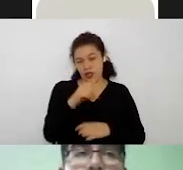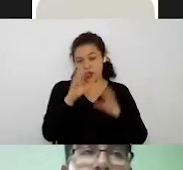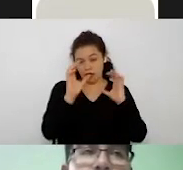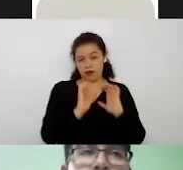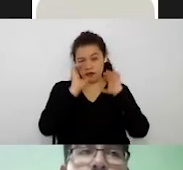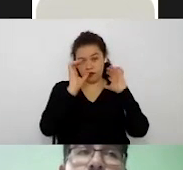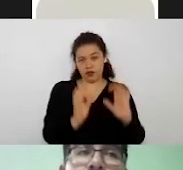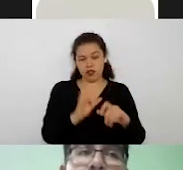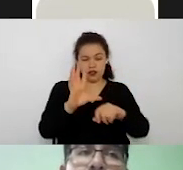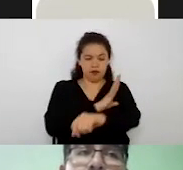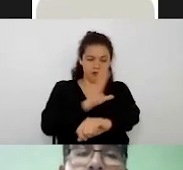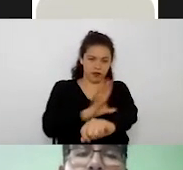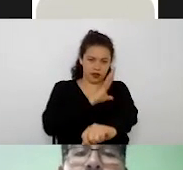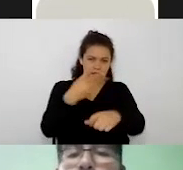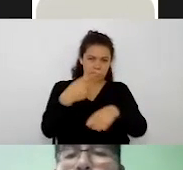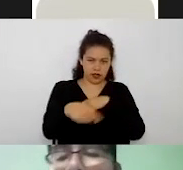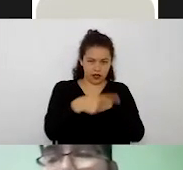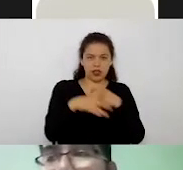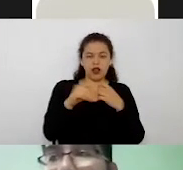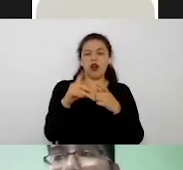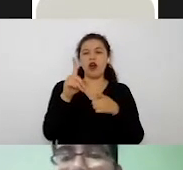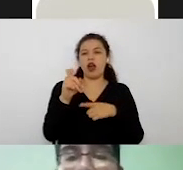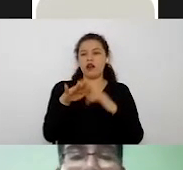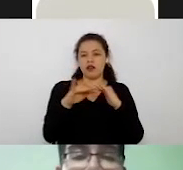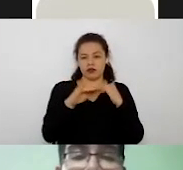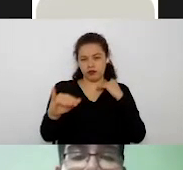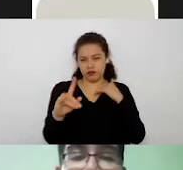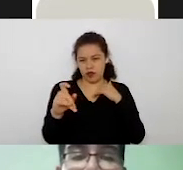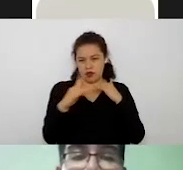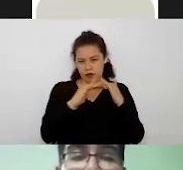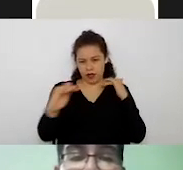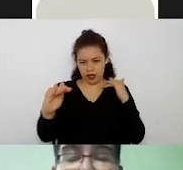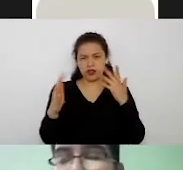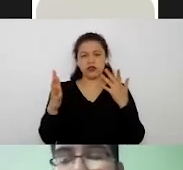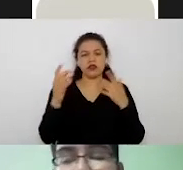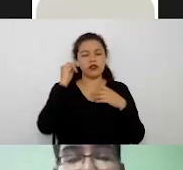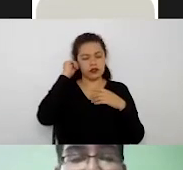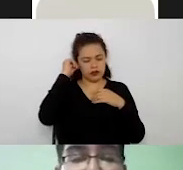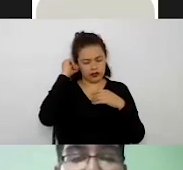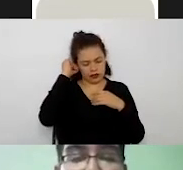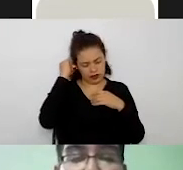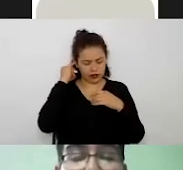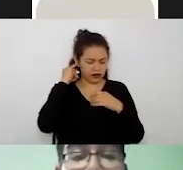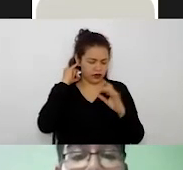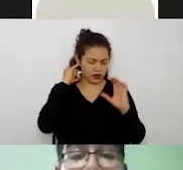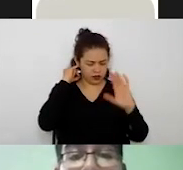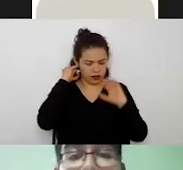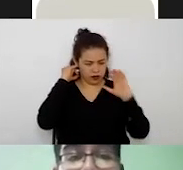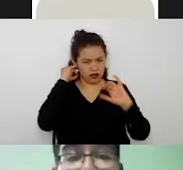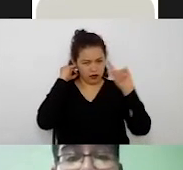riesgo eléctrico o los de piso mojado o precaución por alguna exposición de algún